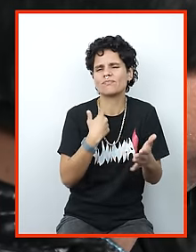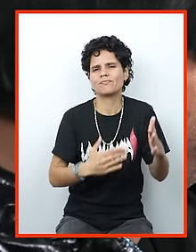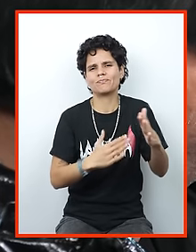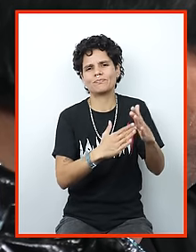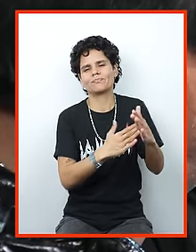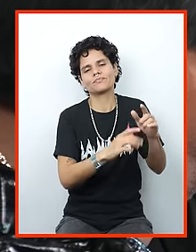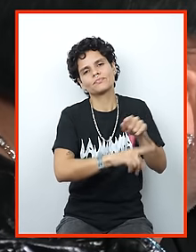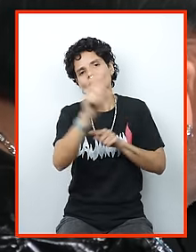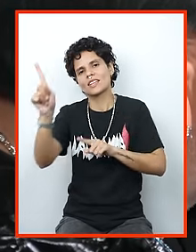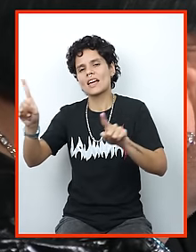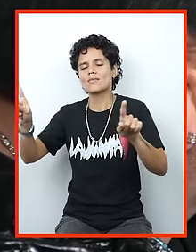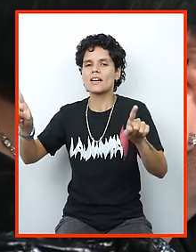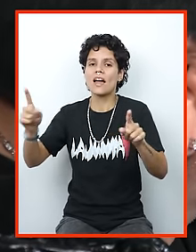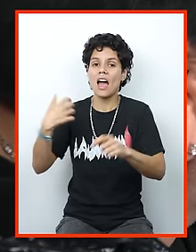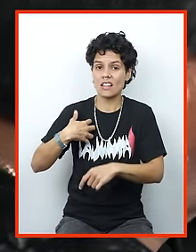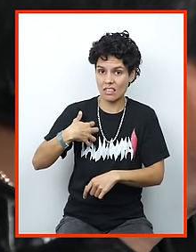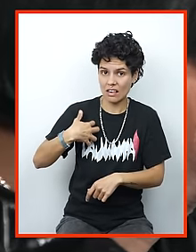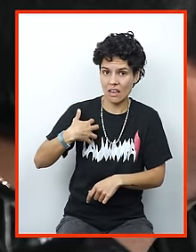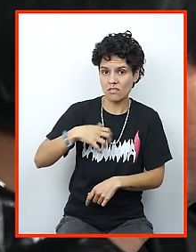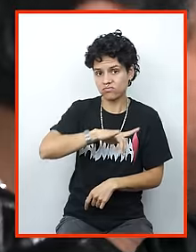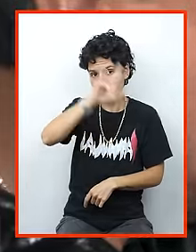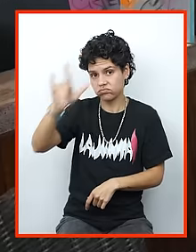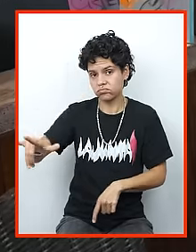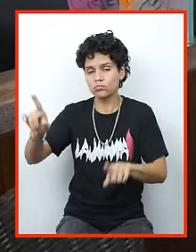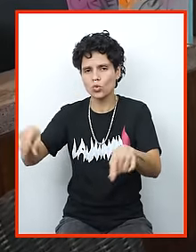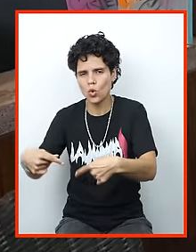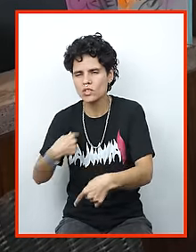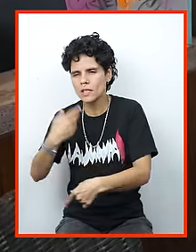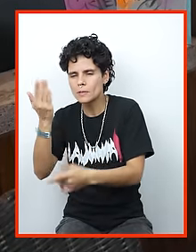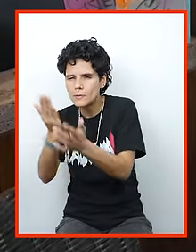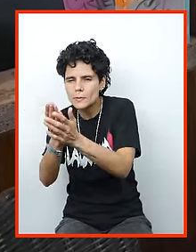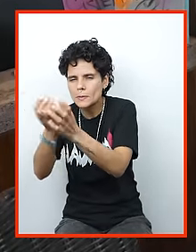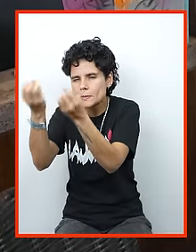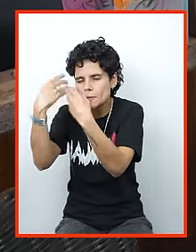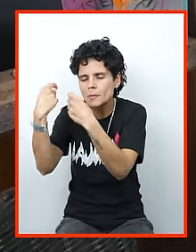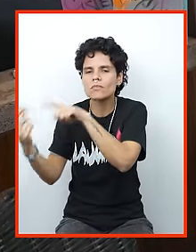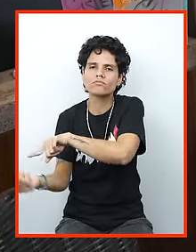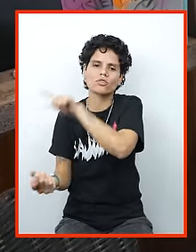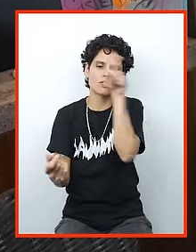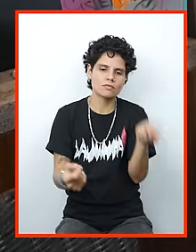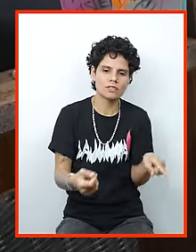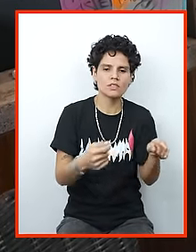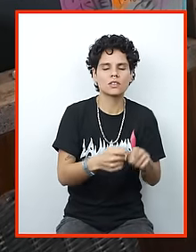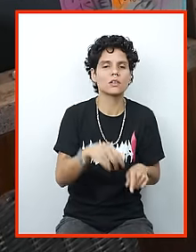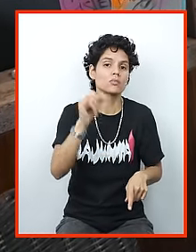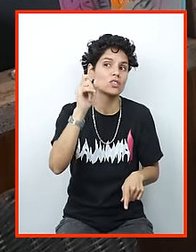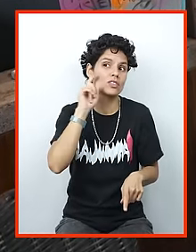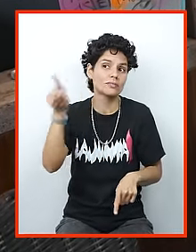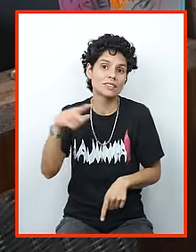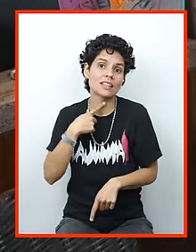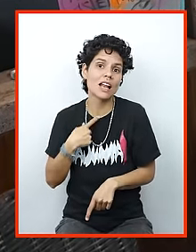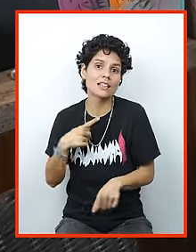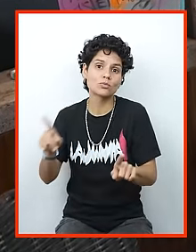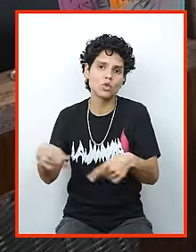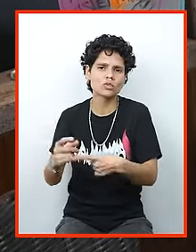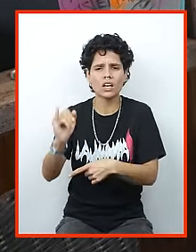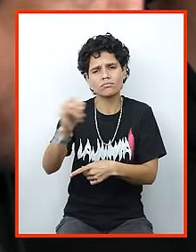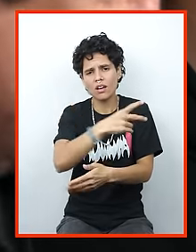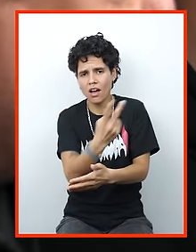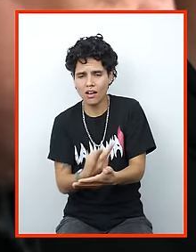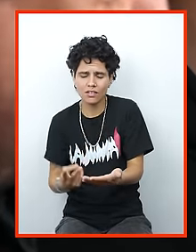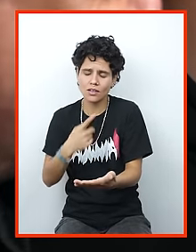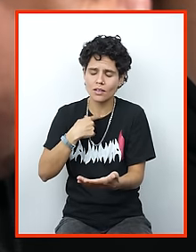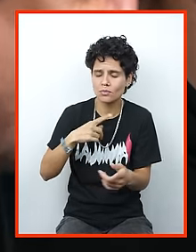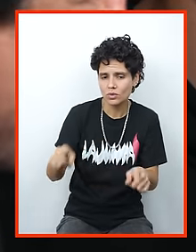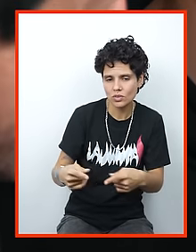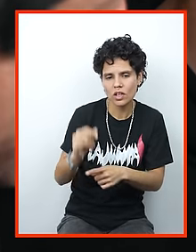música argentina. Ya. Como que siempre andaba ahí. Ya, pero tu interés, tu alegría. Sí, claro. Sí, el arte, la música. Man. Ya hacen buena dupla,